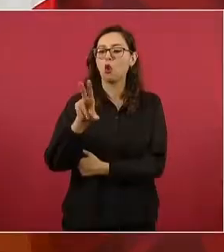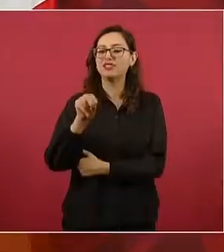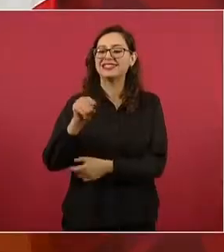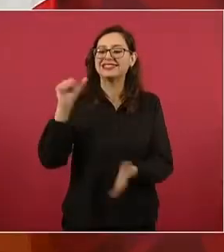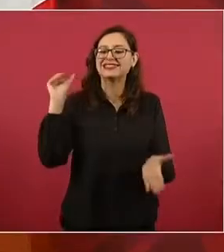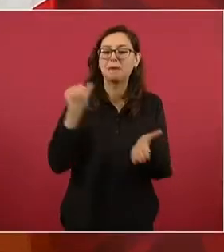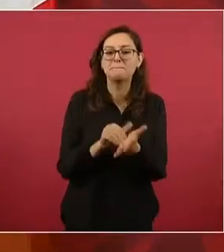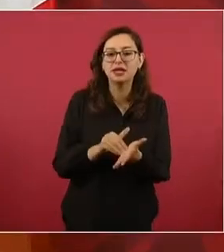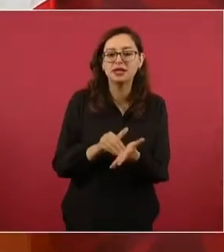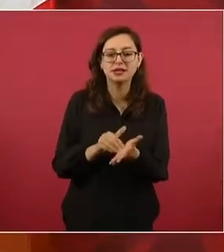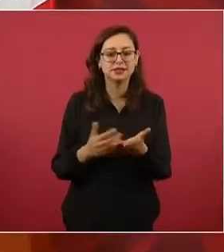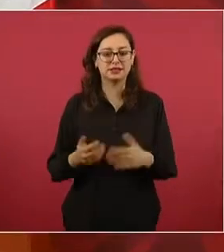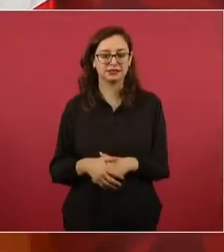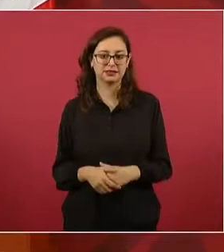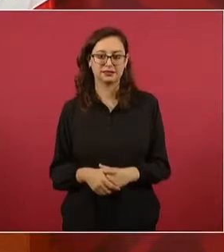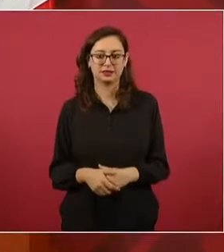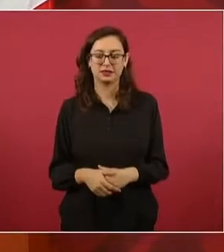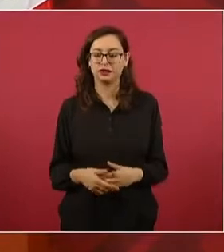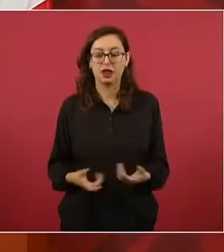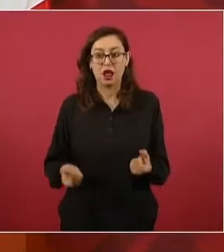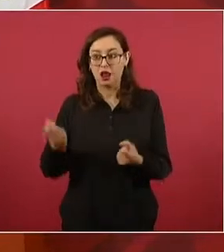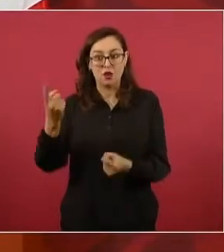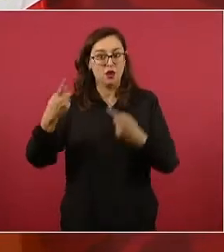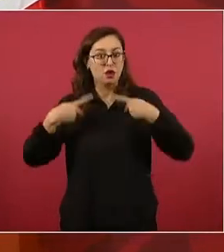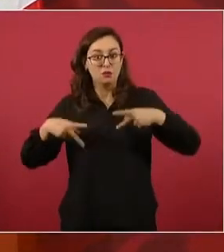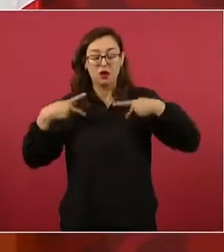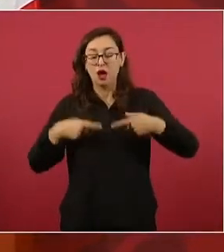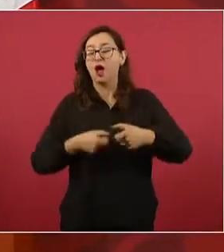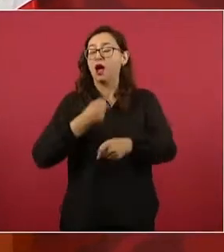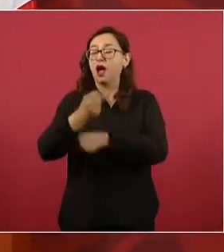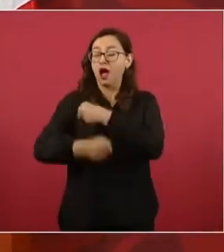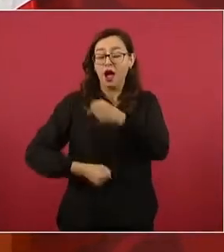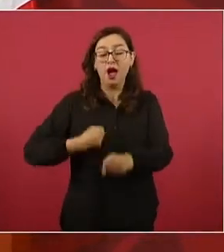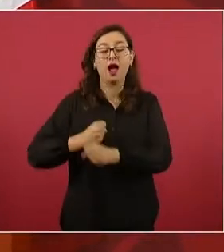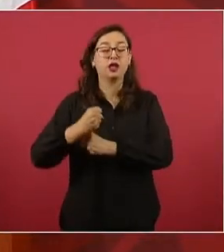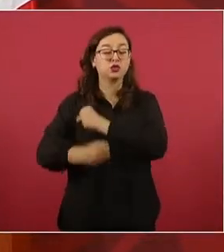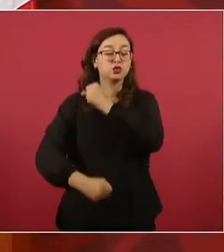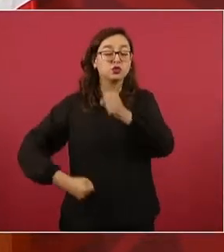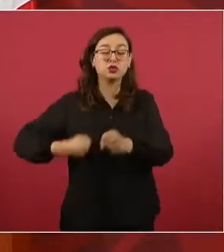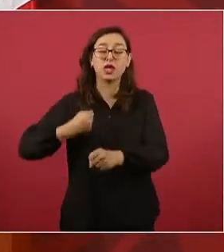contrato por muchos años.